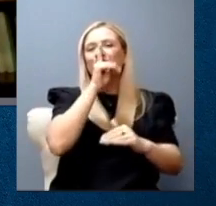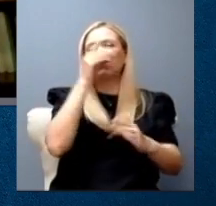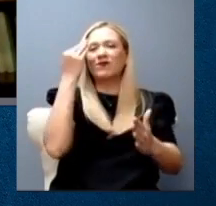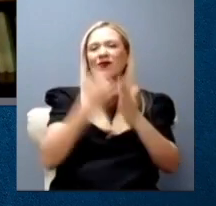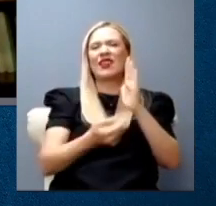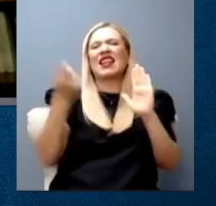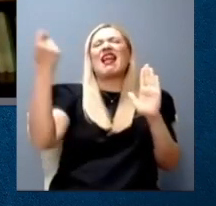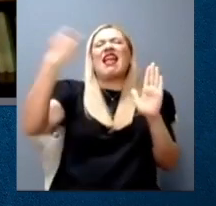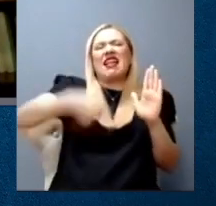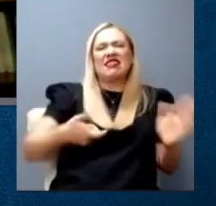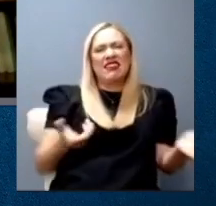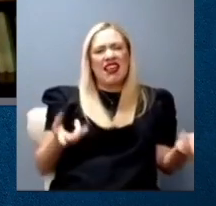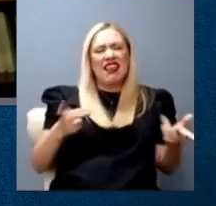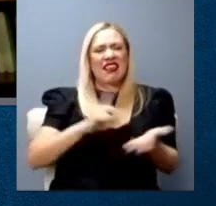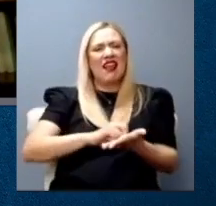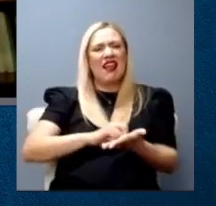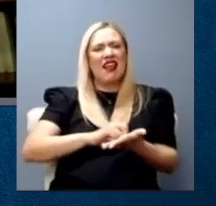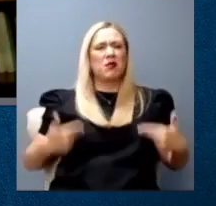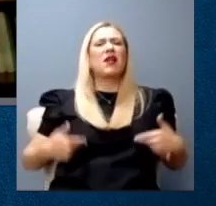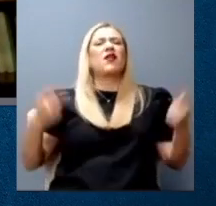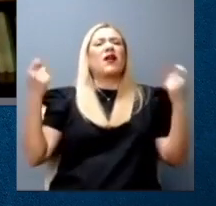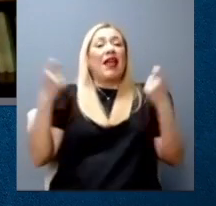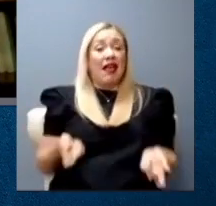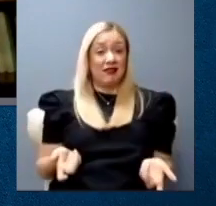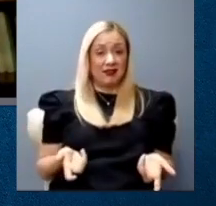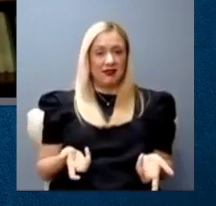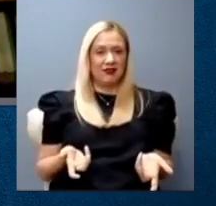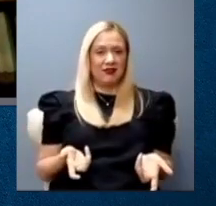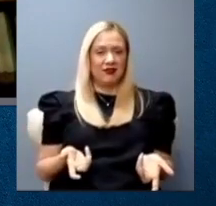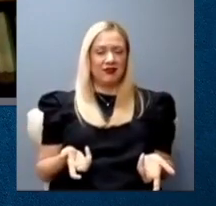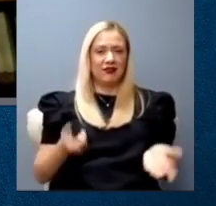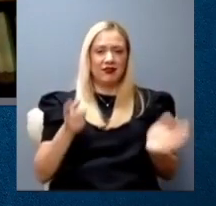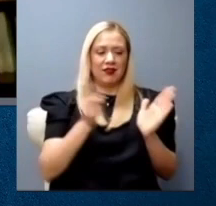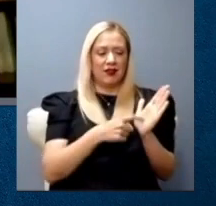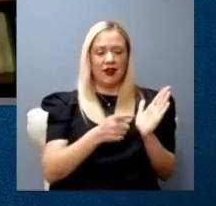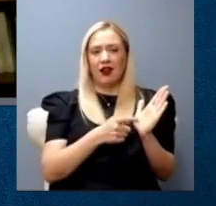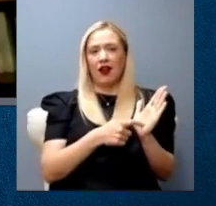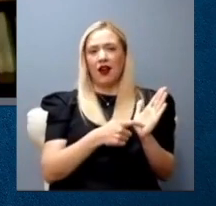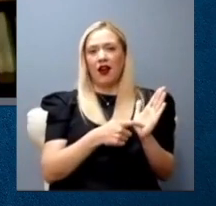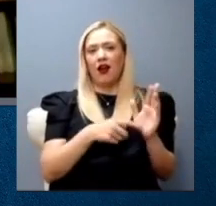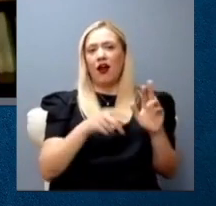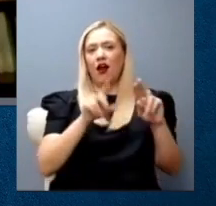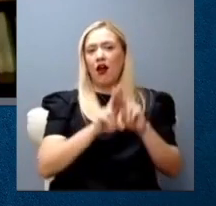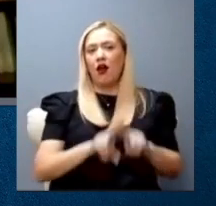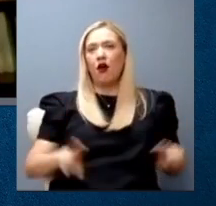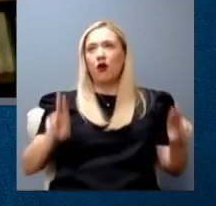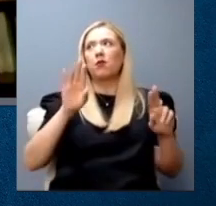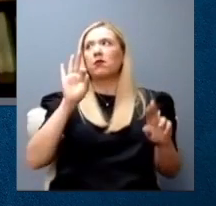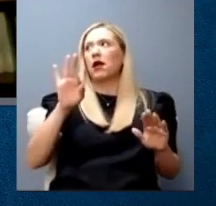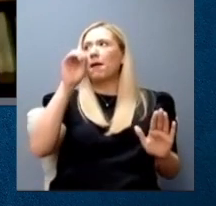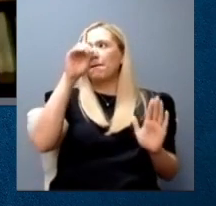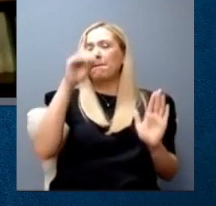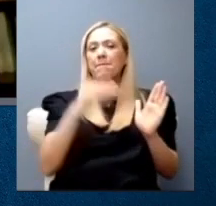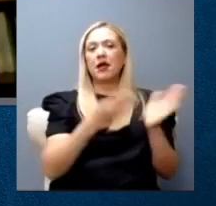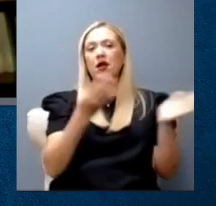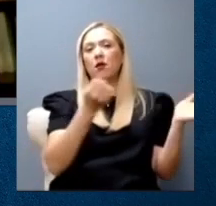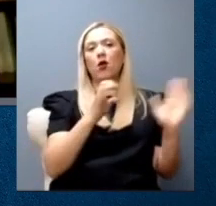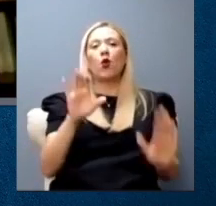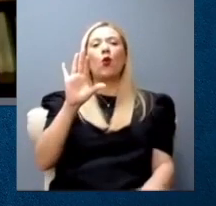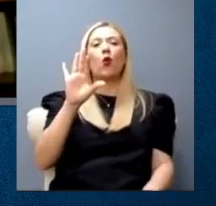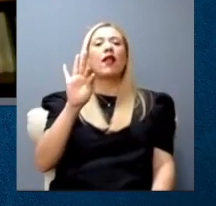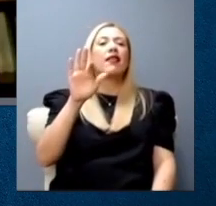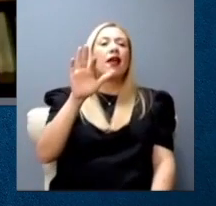son los derechos humanos es lo que dice, en primer lugar, la Declaración Universal de Derechos Humanos ya en el año